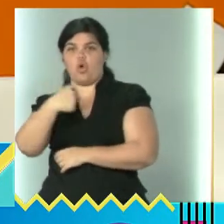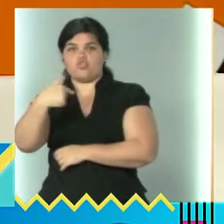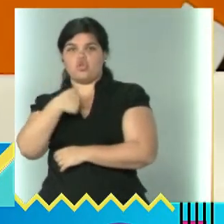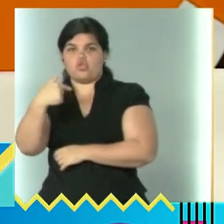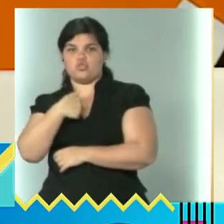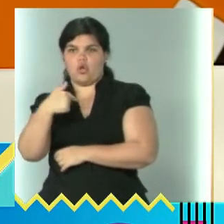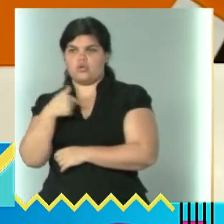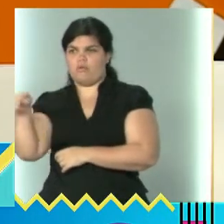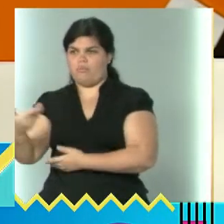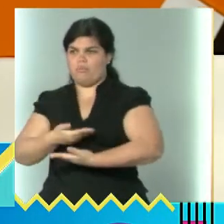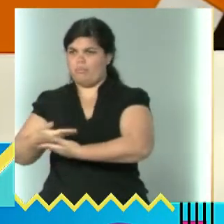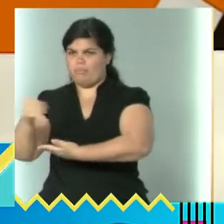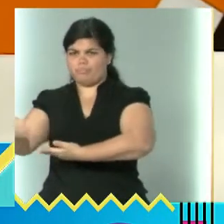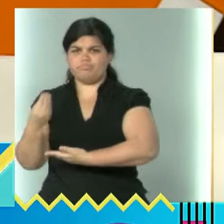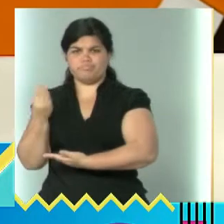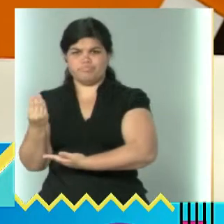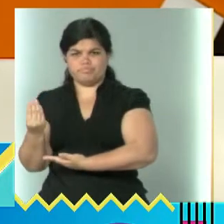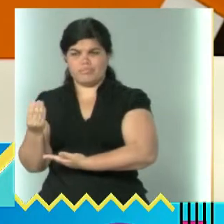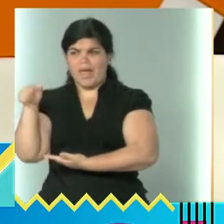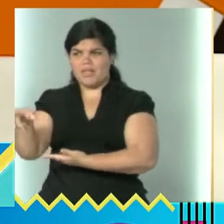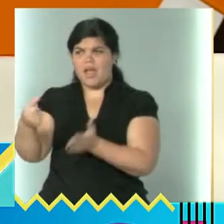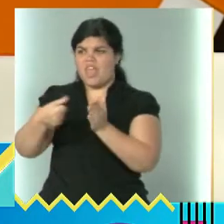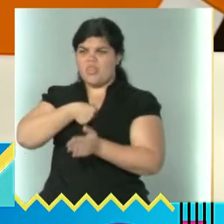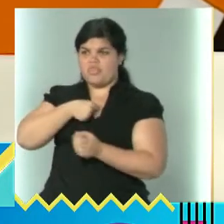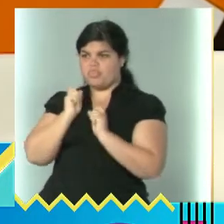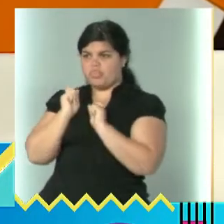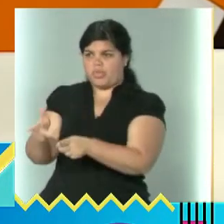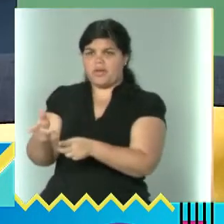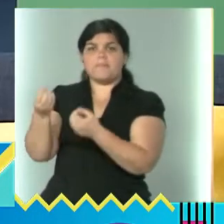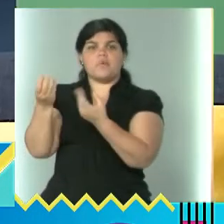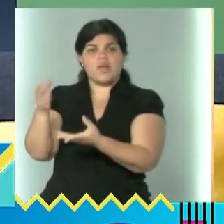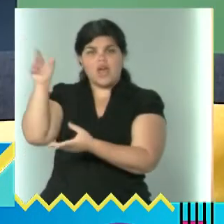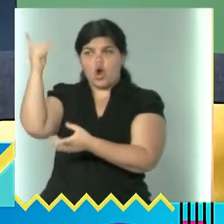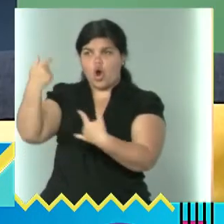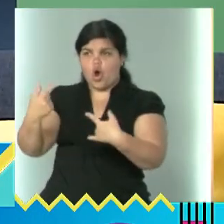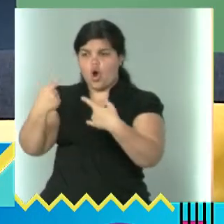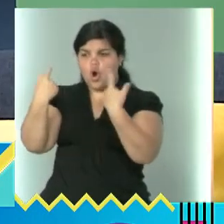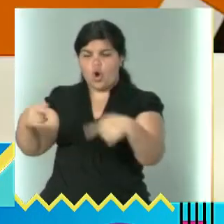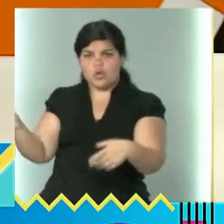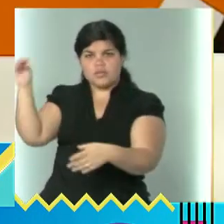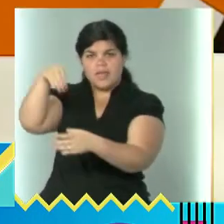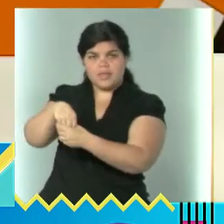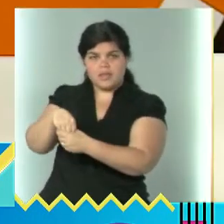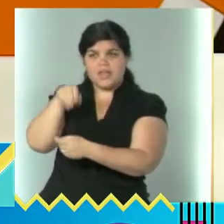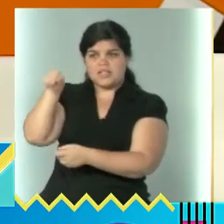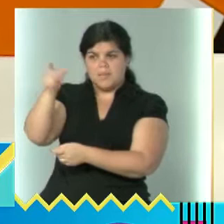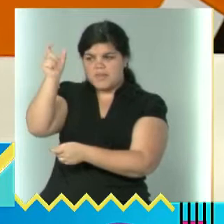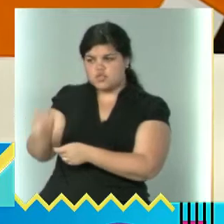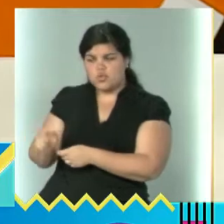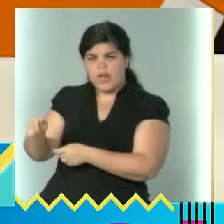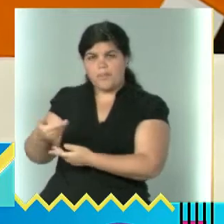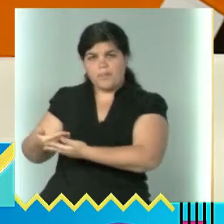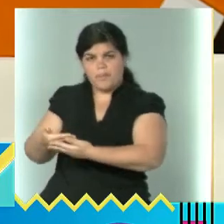esa persona, nosotros podríamos darle una identidad por todo lo que hay adentro. Y esa persona se va a formar con